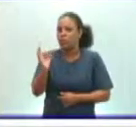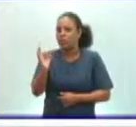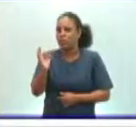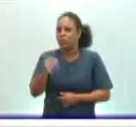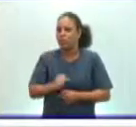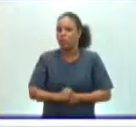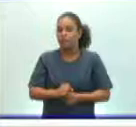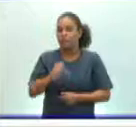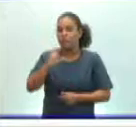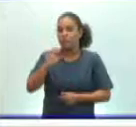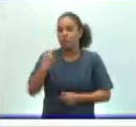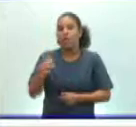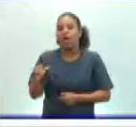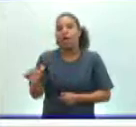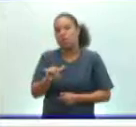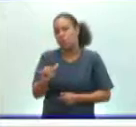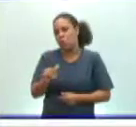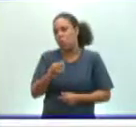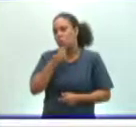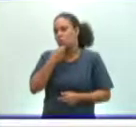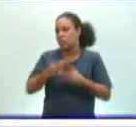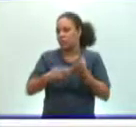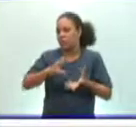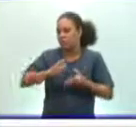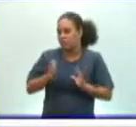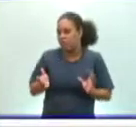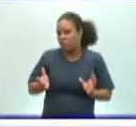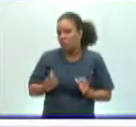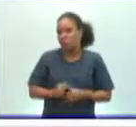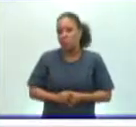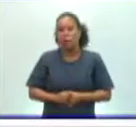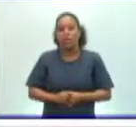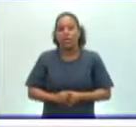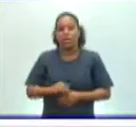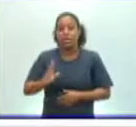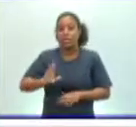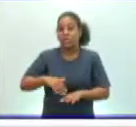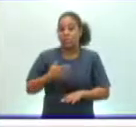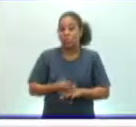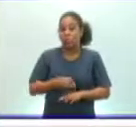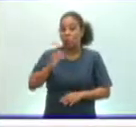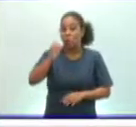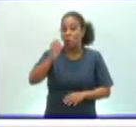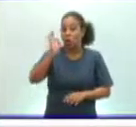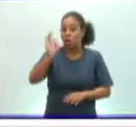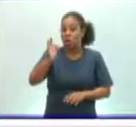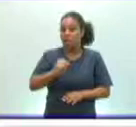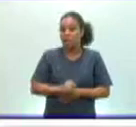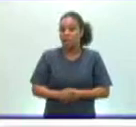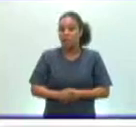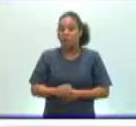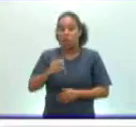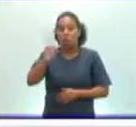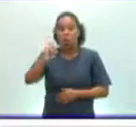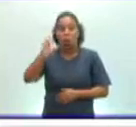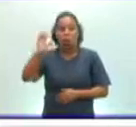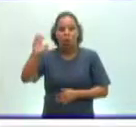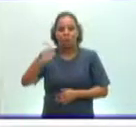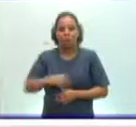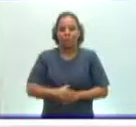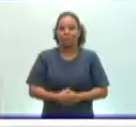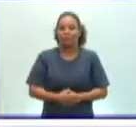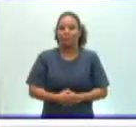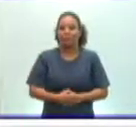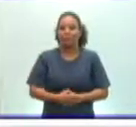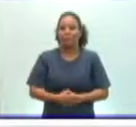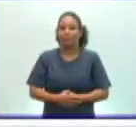hacer de esa manera. Y luego el segmento OF y el segmento OI.